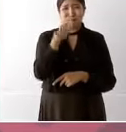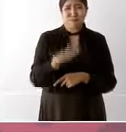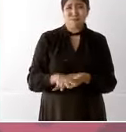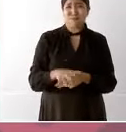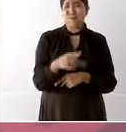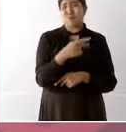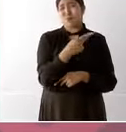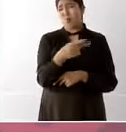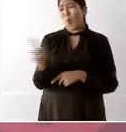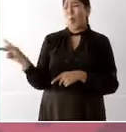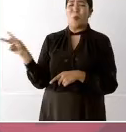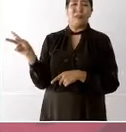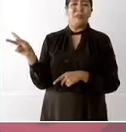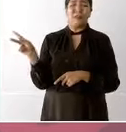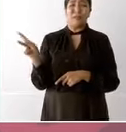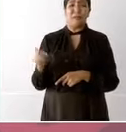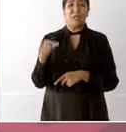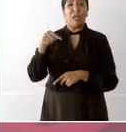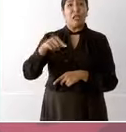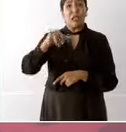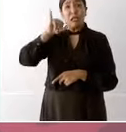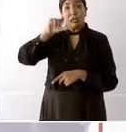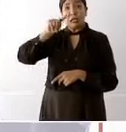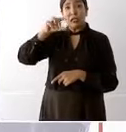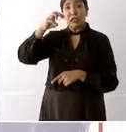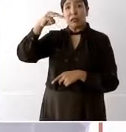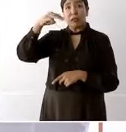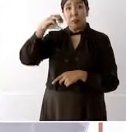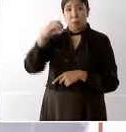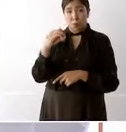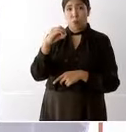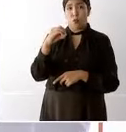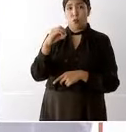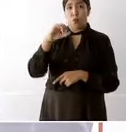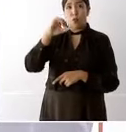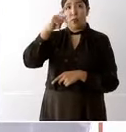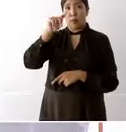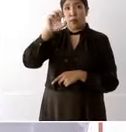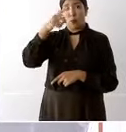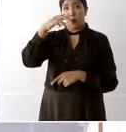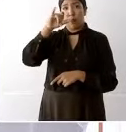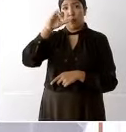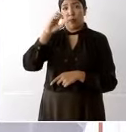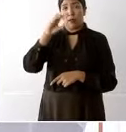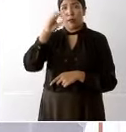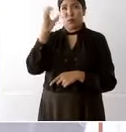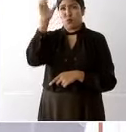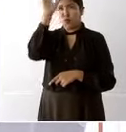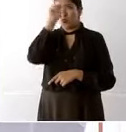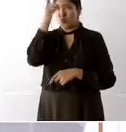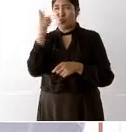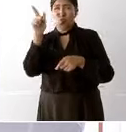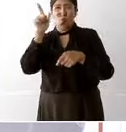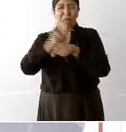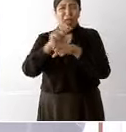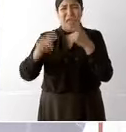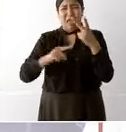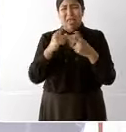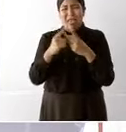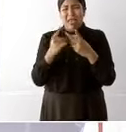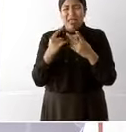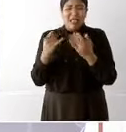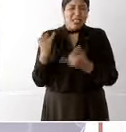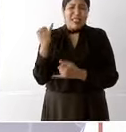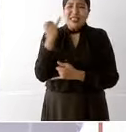Tehuantepec es una de las regiones con mayor riqueza cultural por su diversidad lingüística, indumentaria, historia